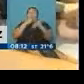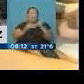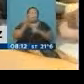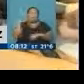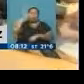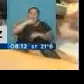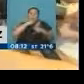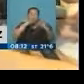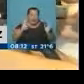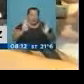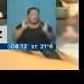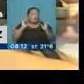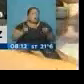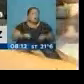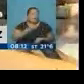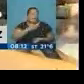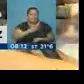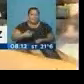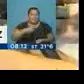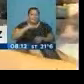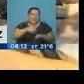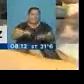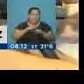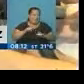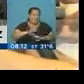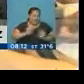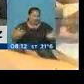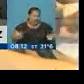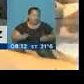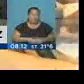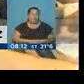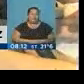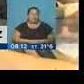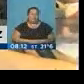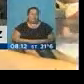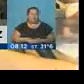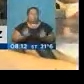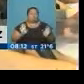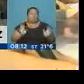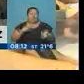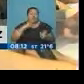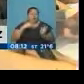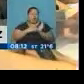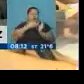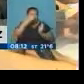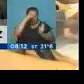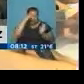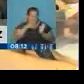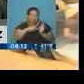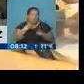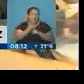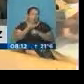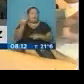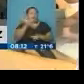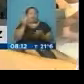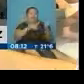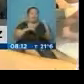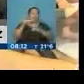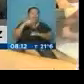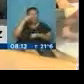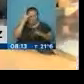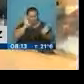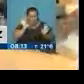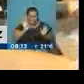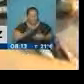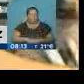producirse ese cambio. Sin embargo, la presidenta lo quiere hacer lo más temprano posible, pero como dice la Constitución, no podemos inventar cosas extrañas en